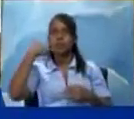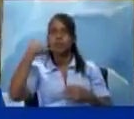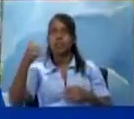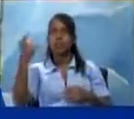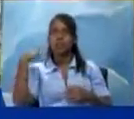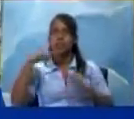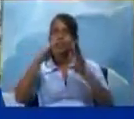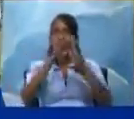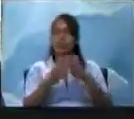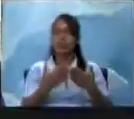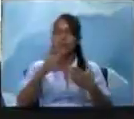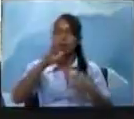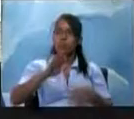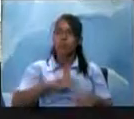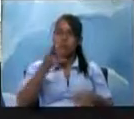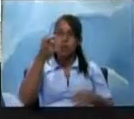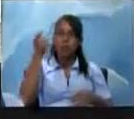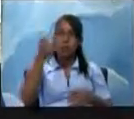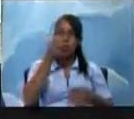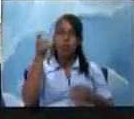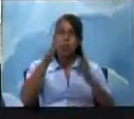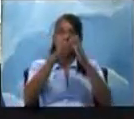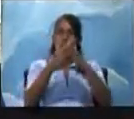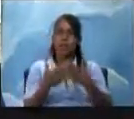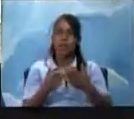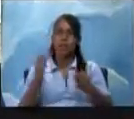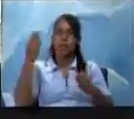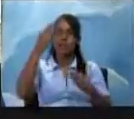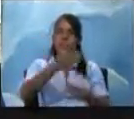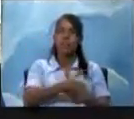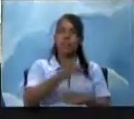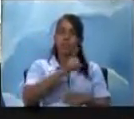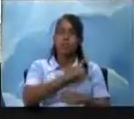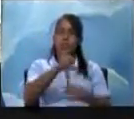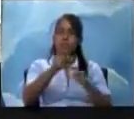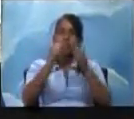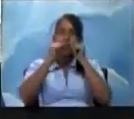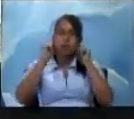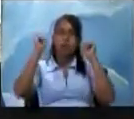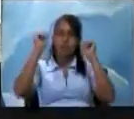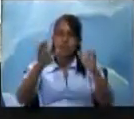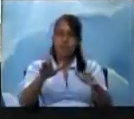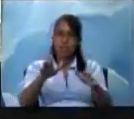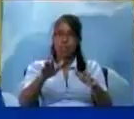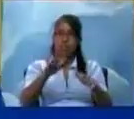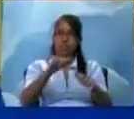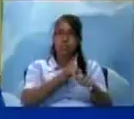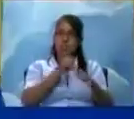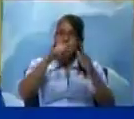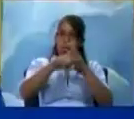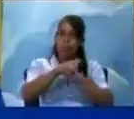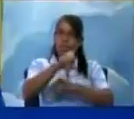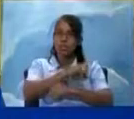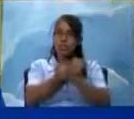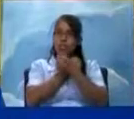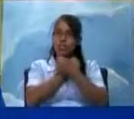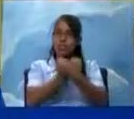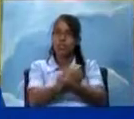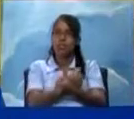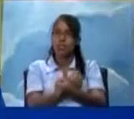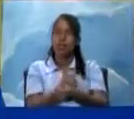tienes la Biblia. Puedes buscar la Biblia entrando al portal de la bendición, el oasis de amor.